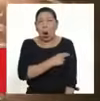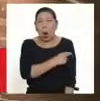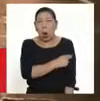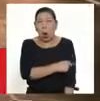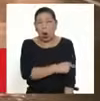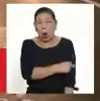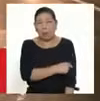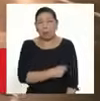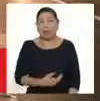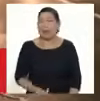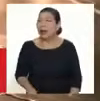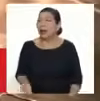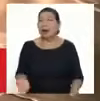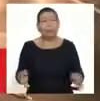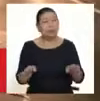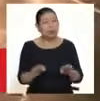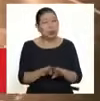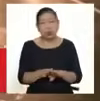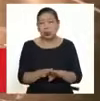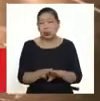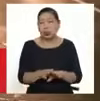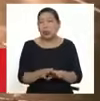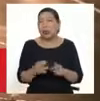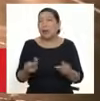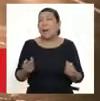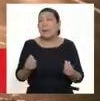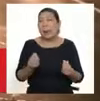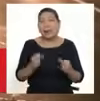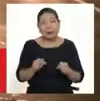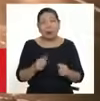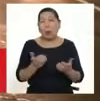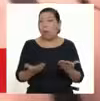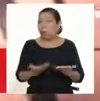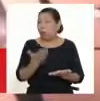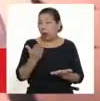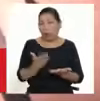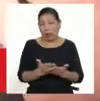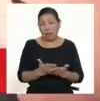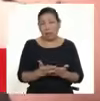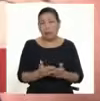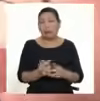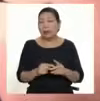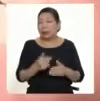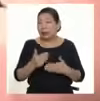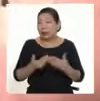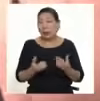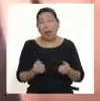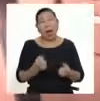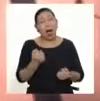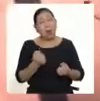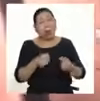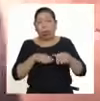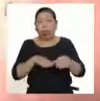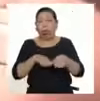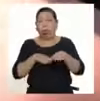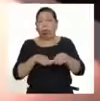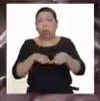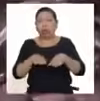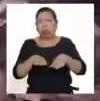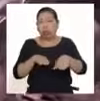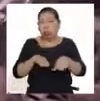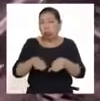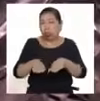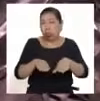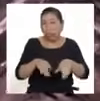hospital. La carretera fue cerrada en sentido de norte a sur a causa del accidente, lo que generó gran congestión vehicular en la vía